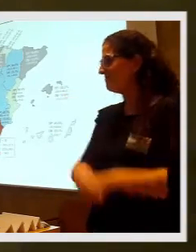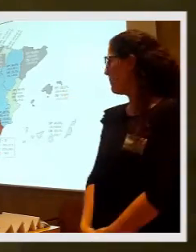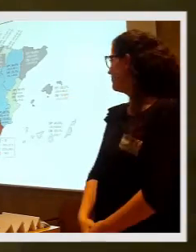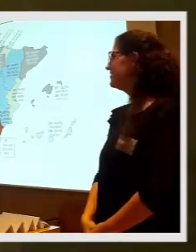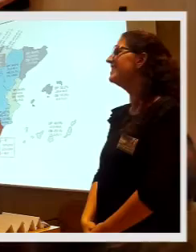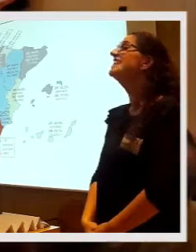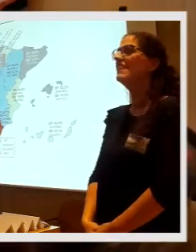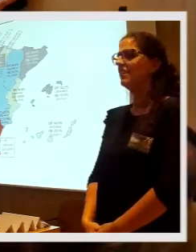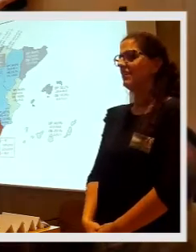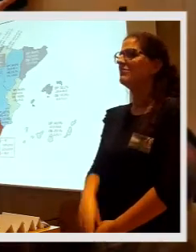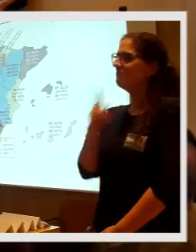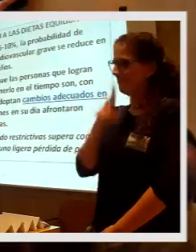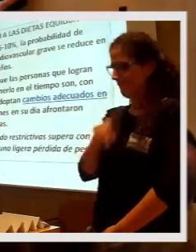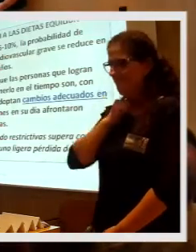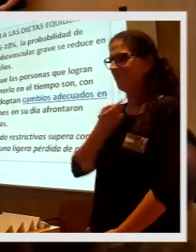asturianos.